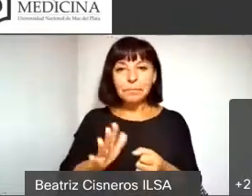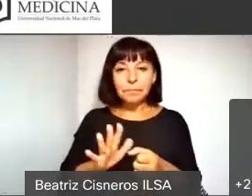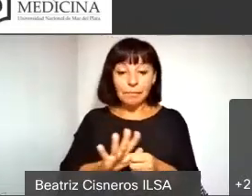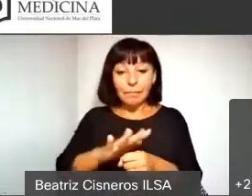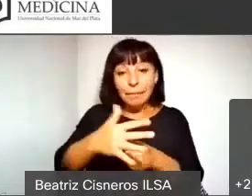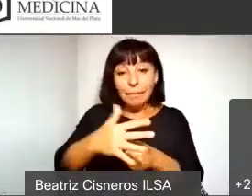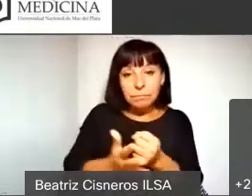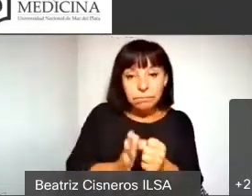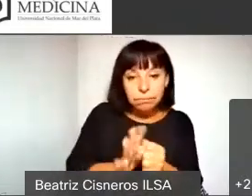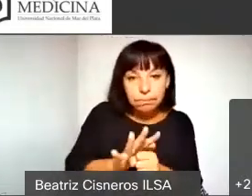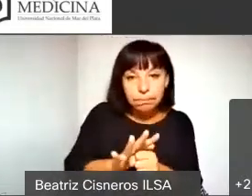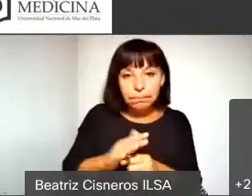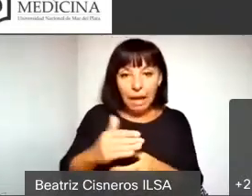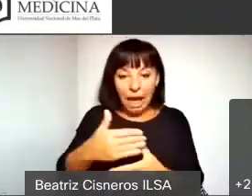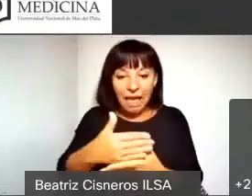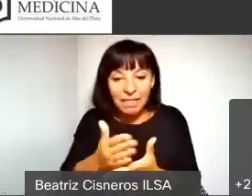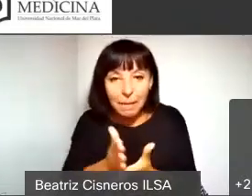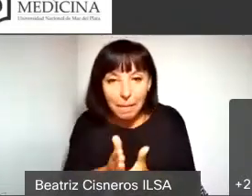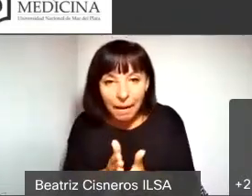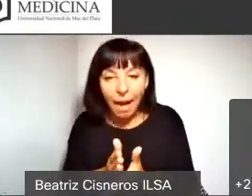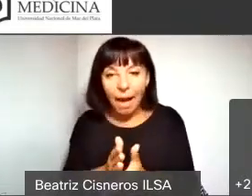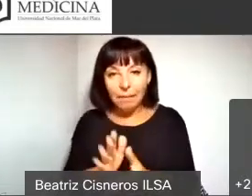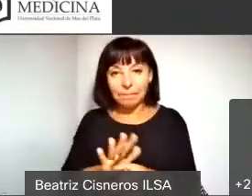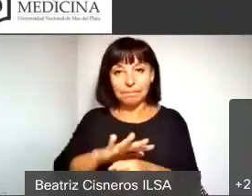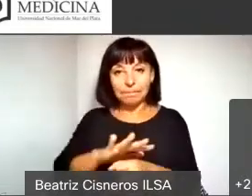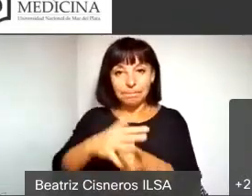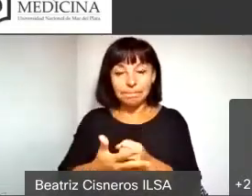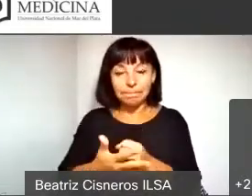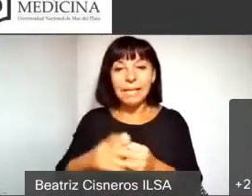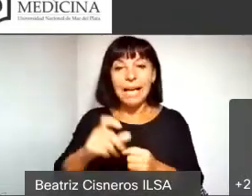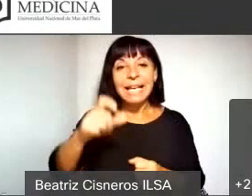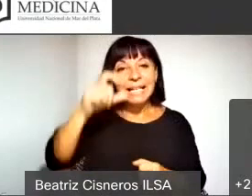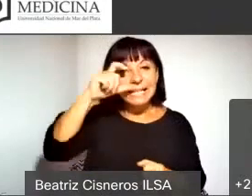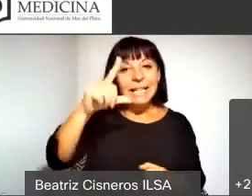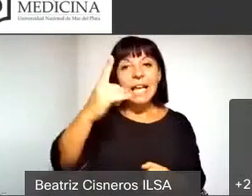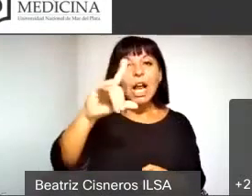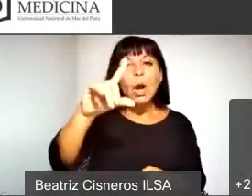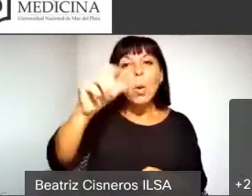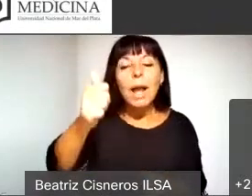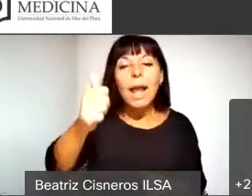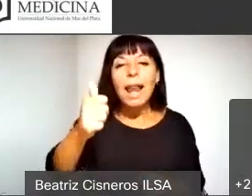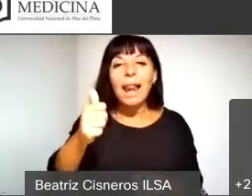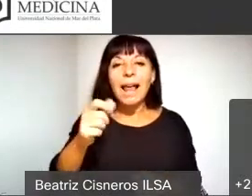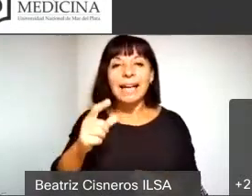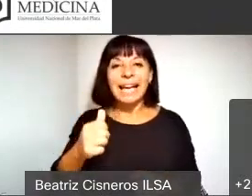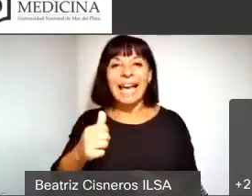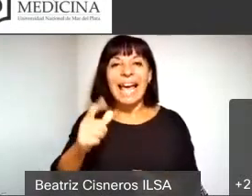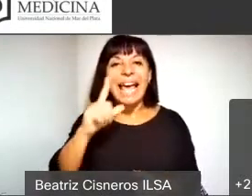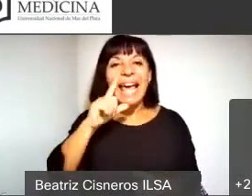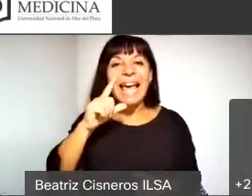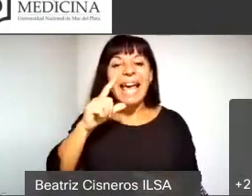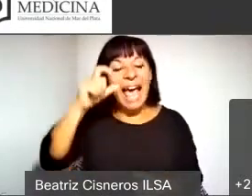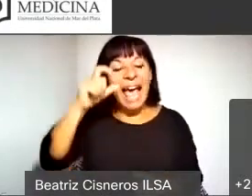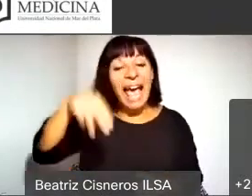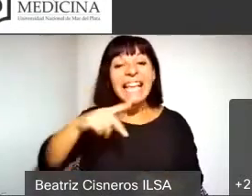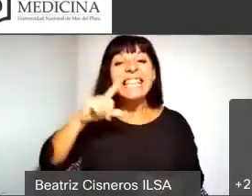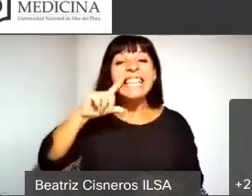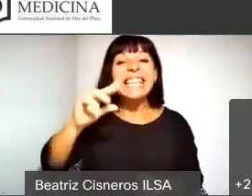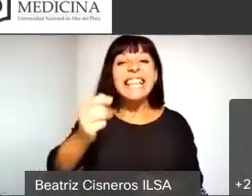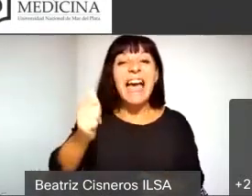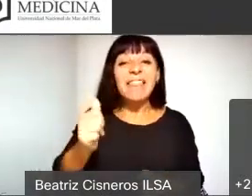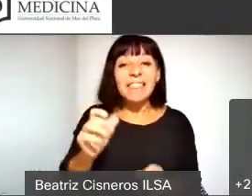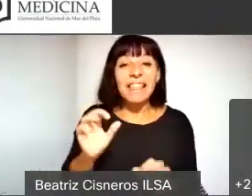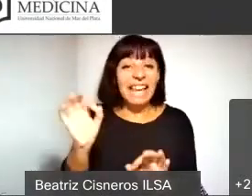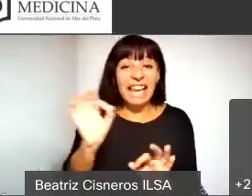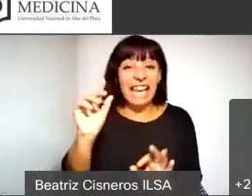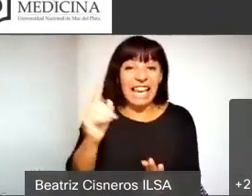celular, que define a la célula como una entidad individual, que la separa del medio